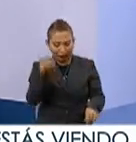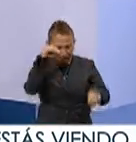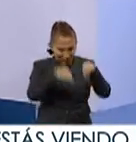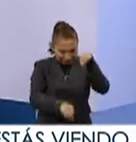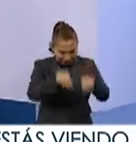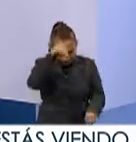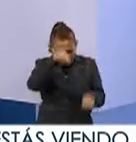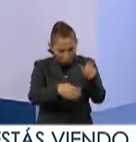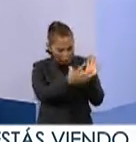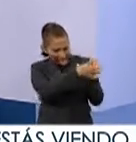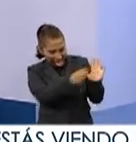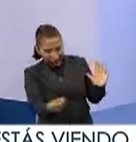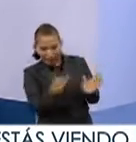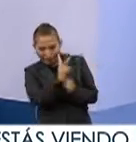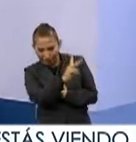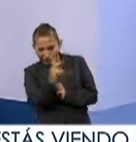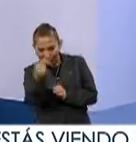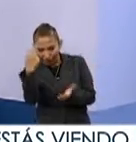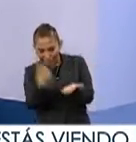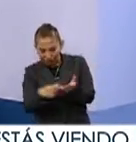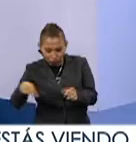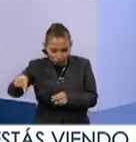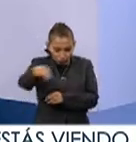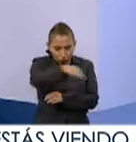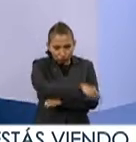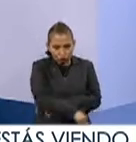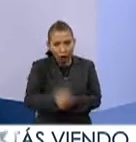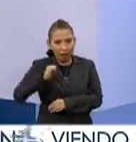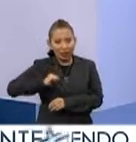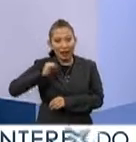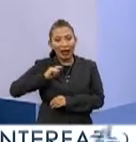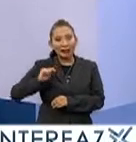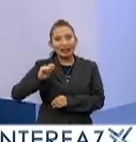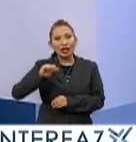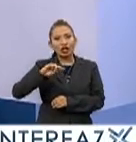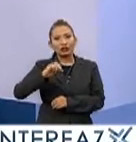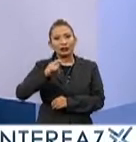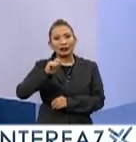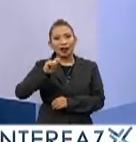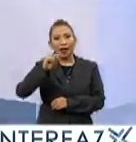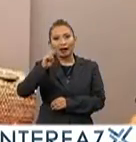recreado en el corazón precisamente de la antigua Tenochtitlan.